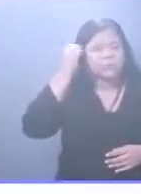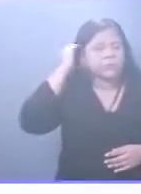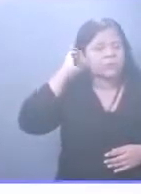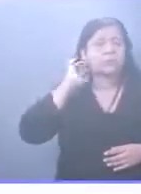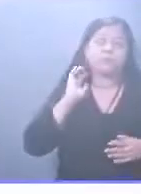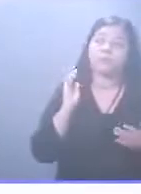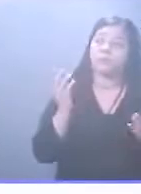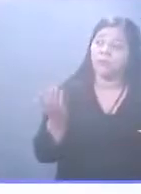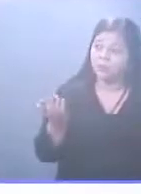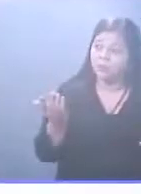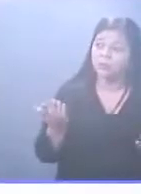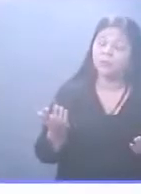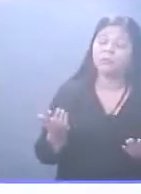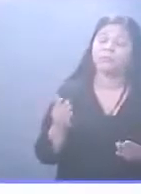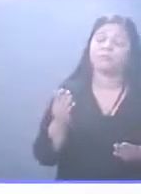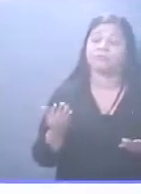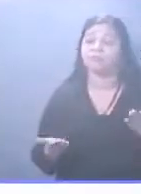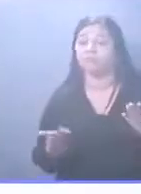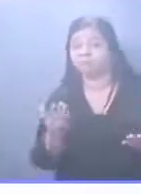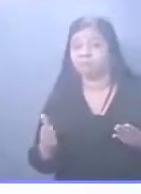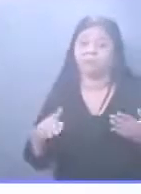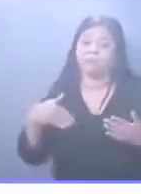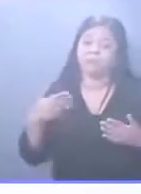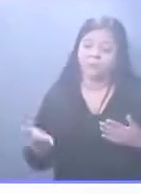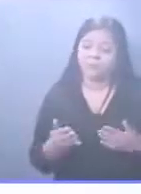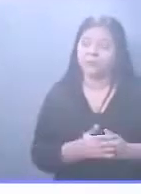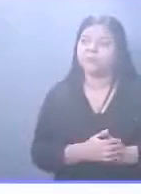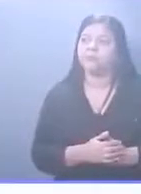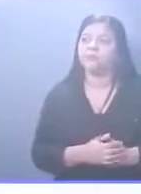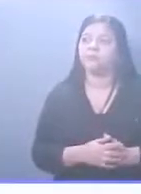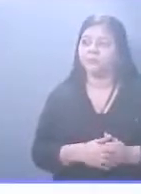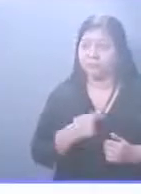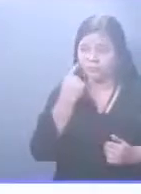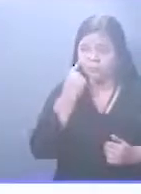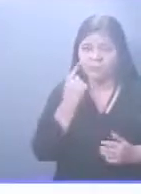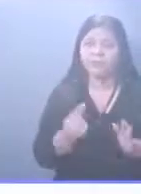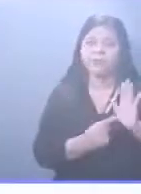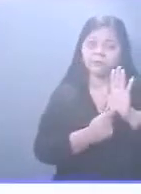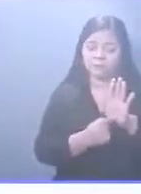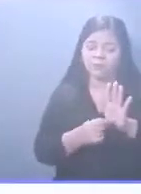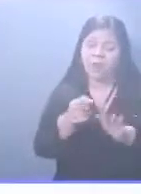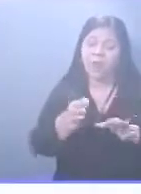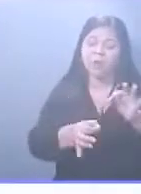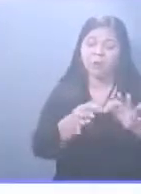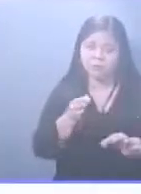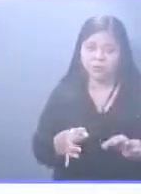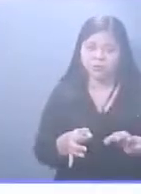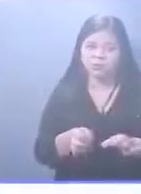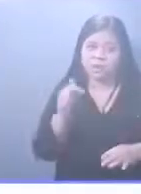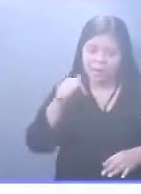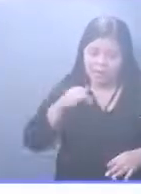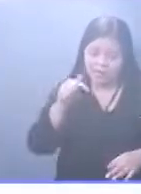cual tarde o temprano le cuento que va a tener que dar cuentas ante la justicia